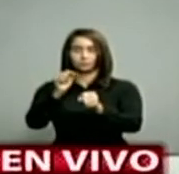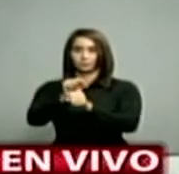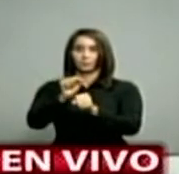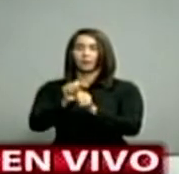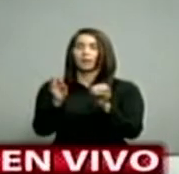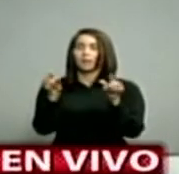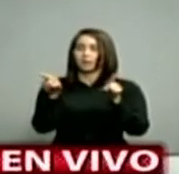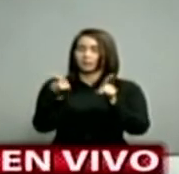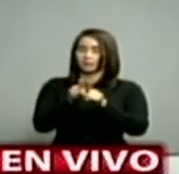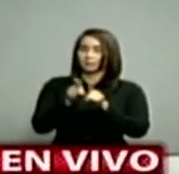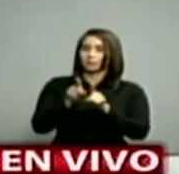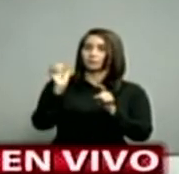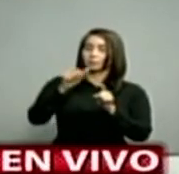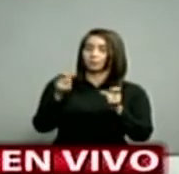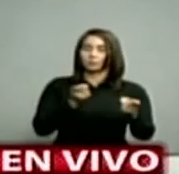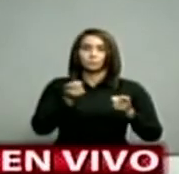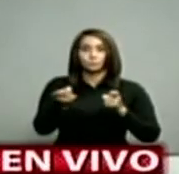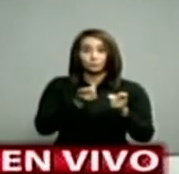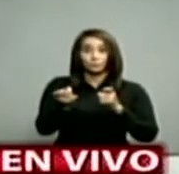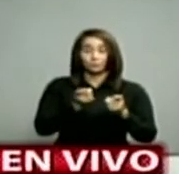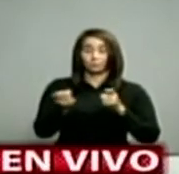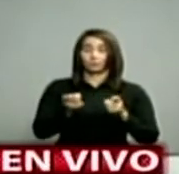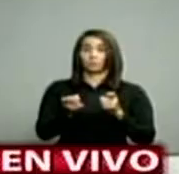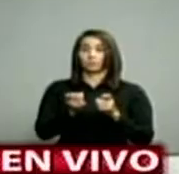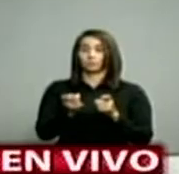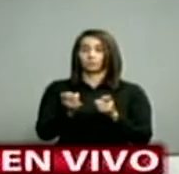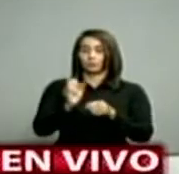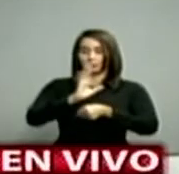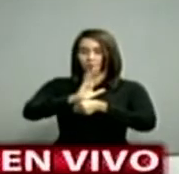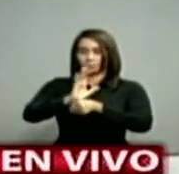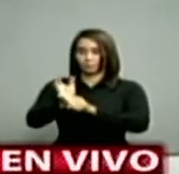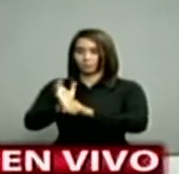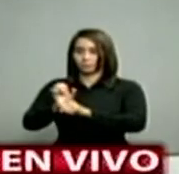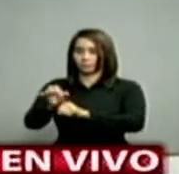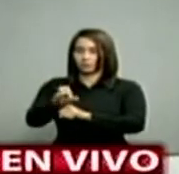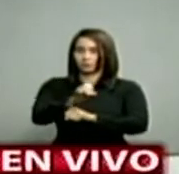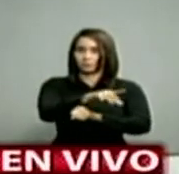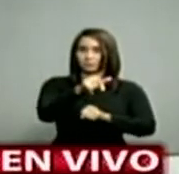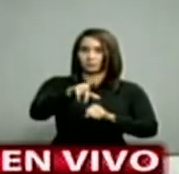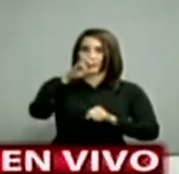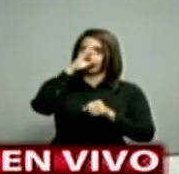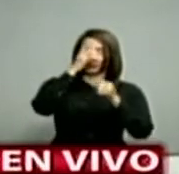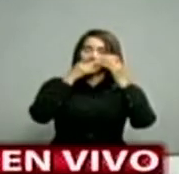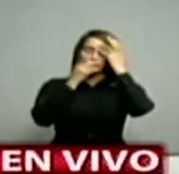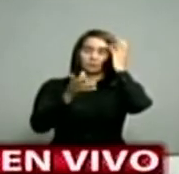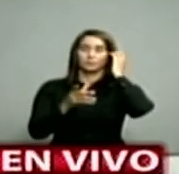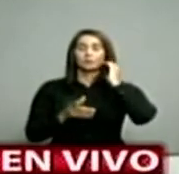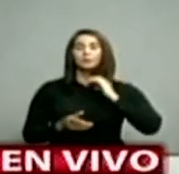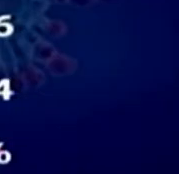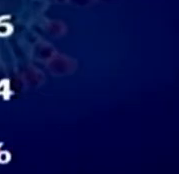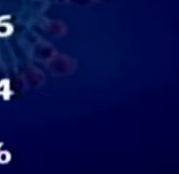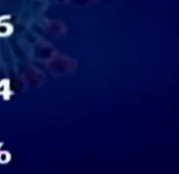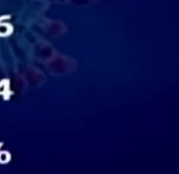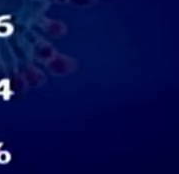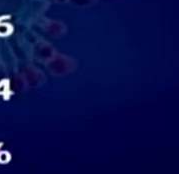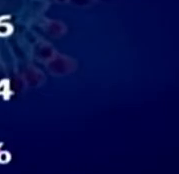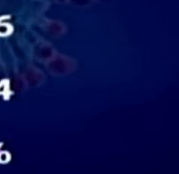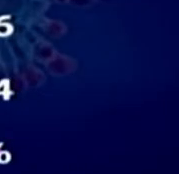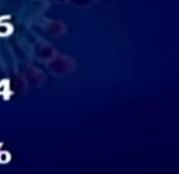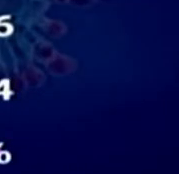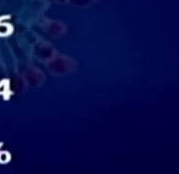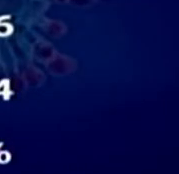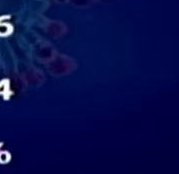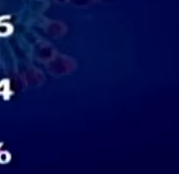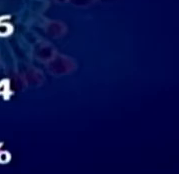bajo control la epidemia en nuestro país el informe de